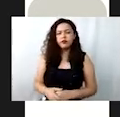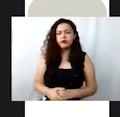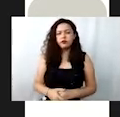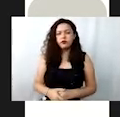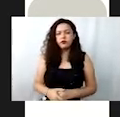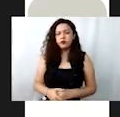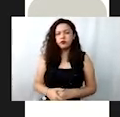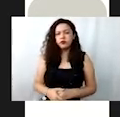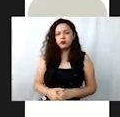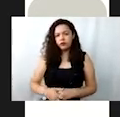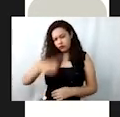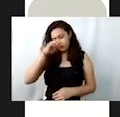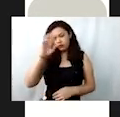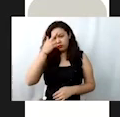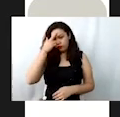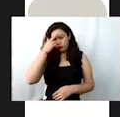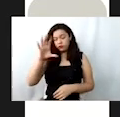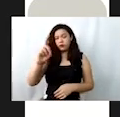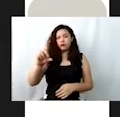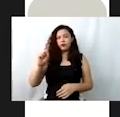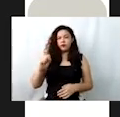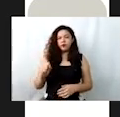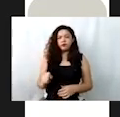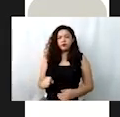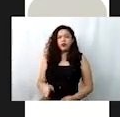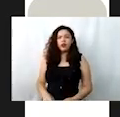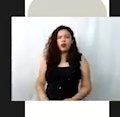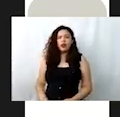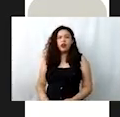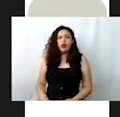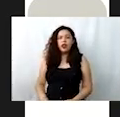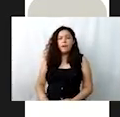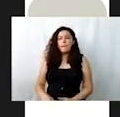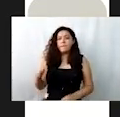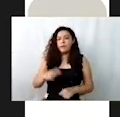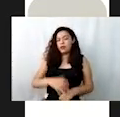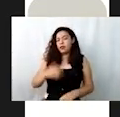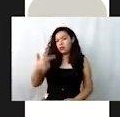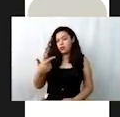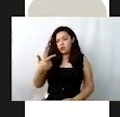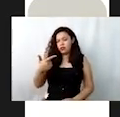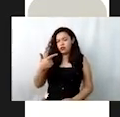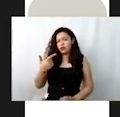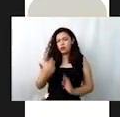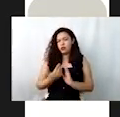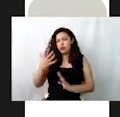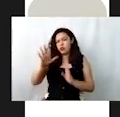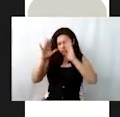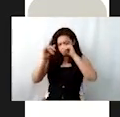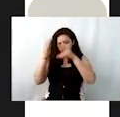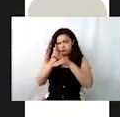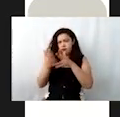están siguiendo que los ODS es un marco de 17 objetivos acordado en 2015 por